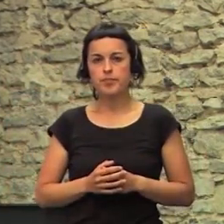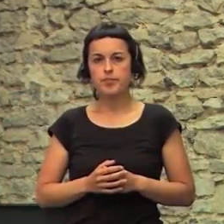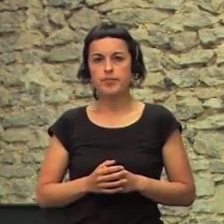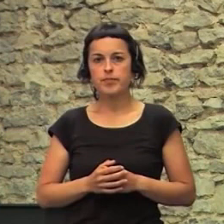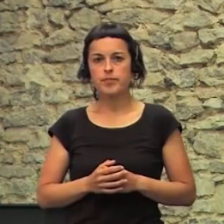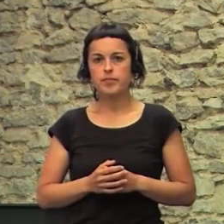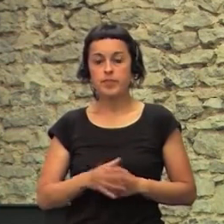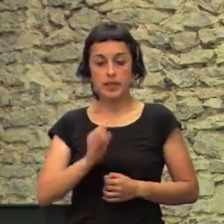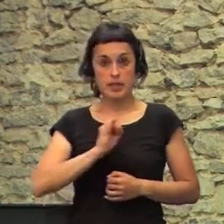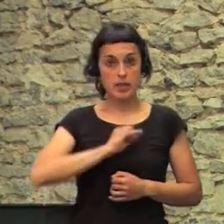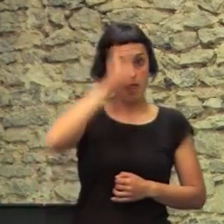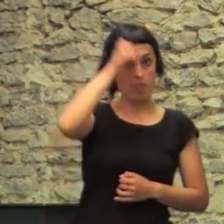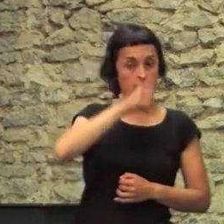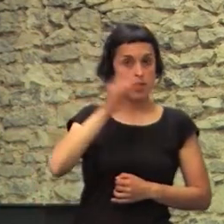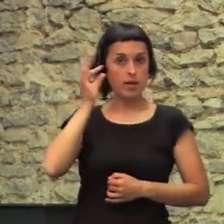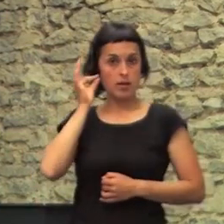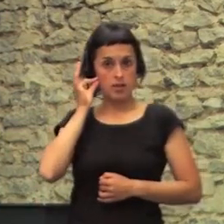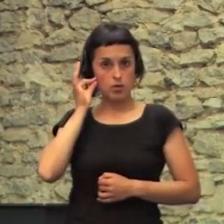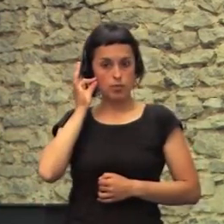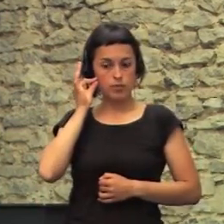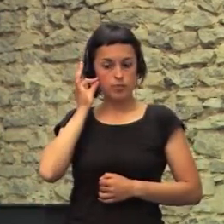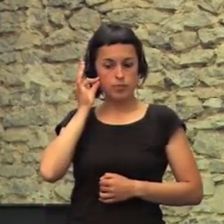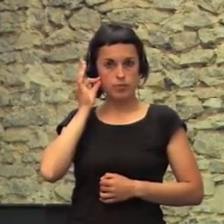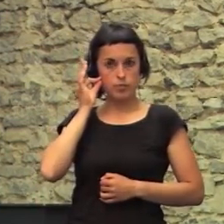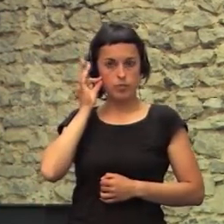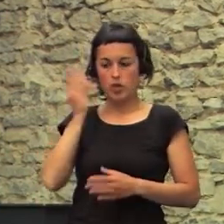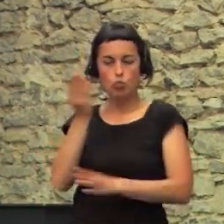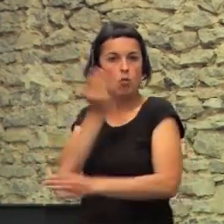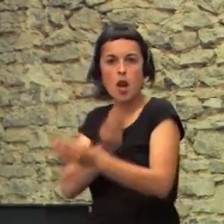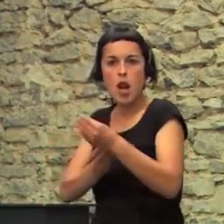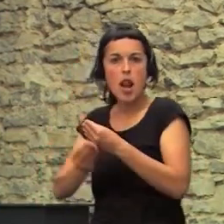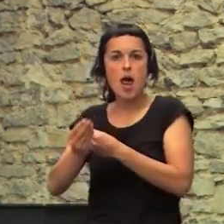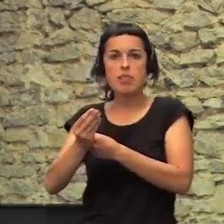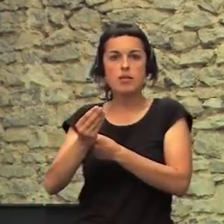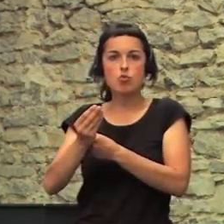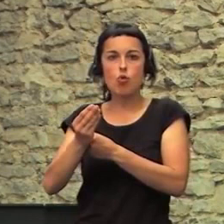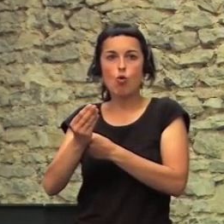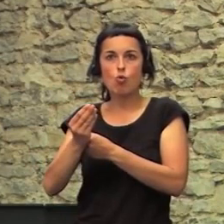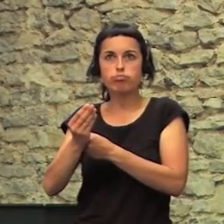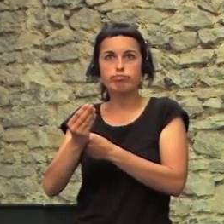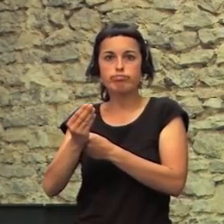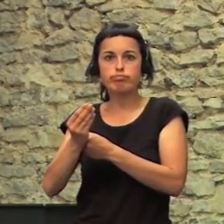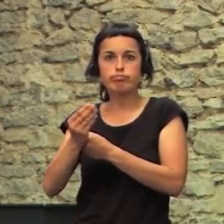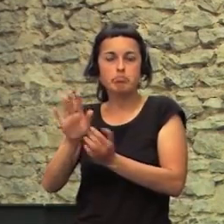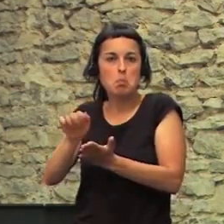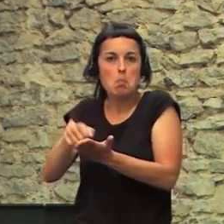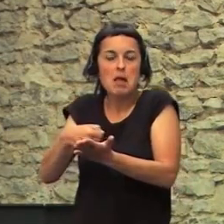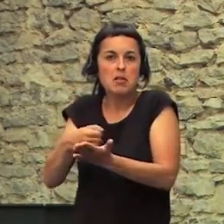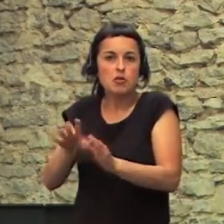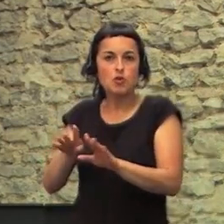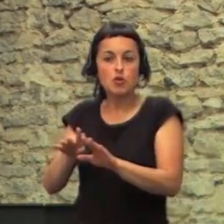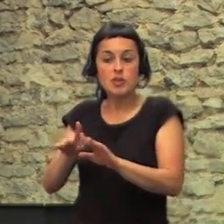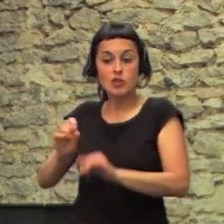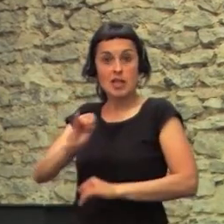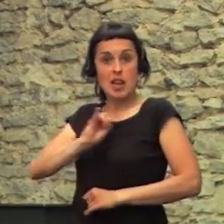la identidad de género, o sea, que al nacimiento tenemos, es como una pizarra en blanco, y que la identidad hasta el